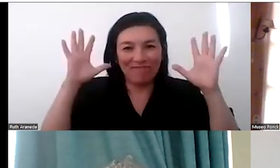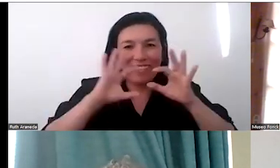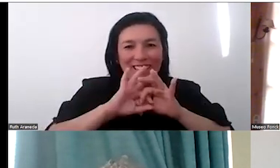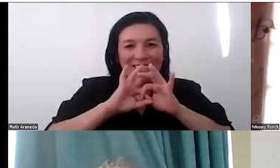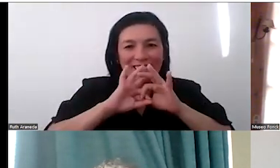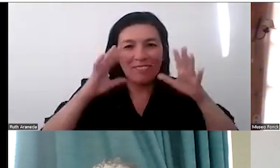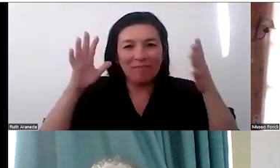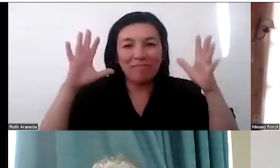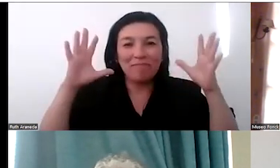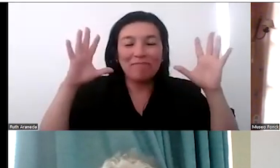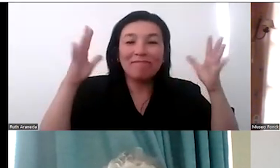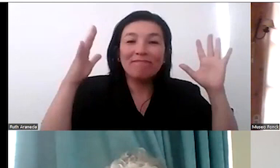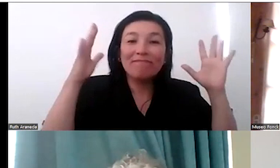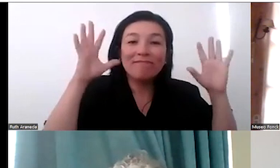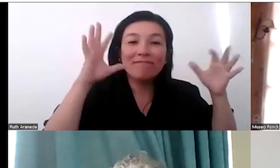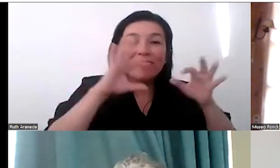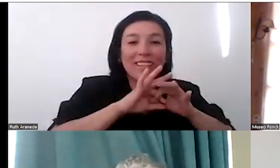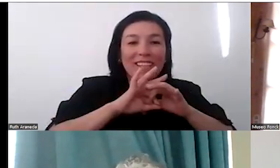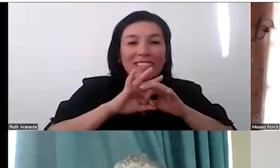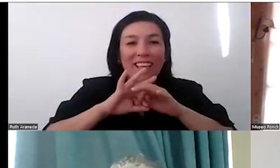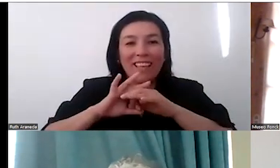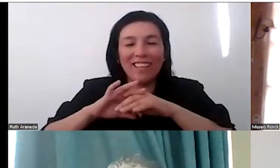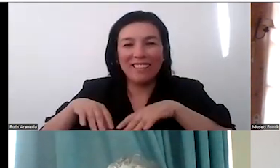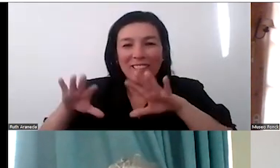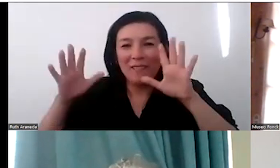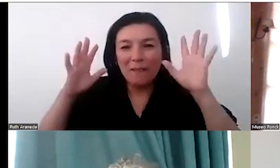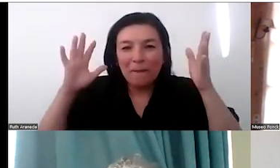Gracias. Igualmente, Chao. muchas gracias, Alison, por la invitación. Gracias.